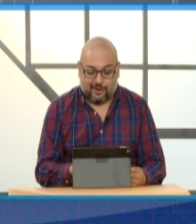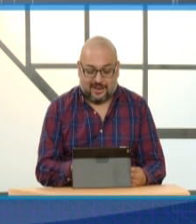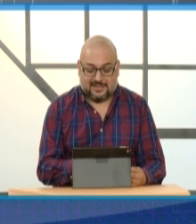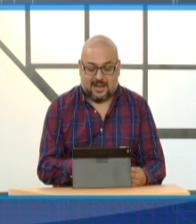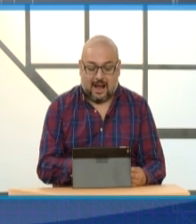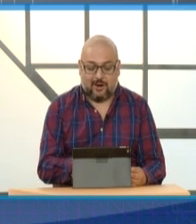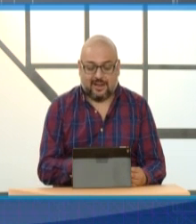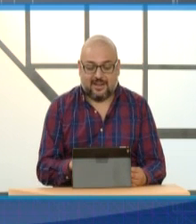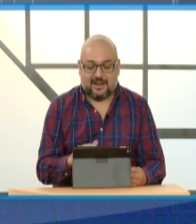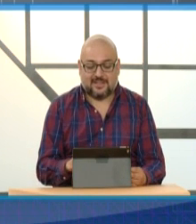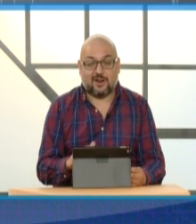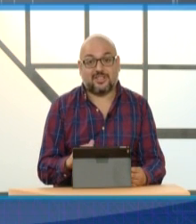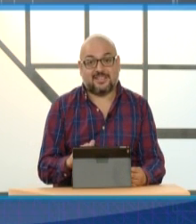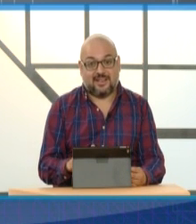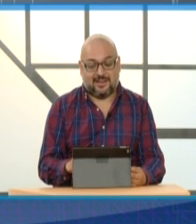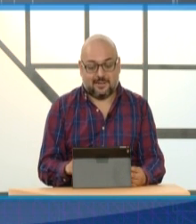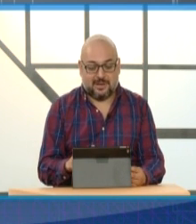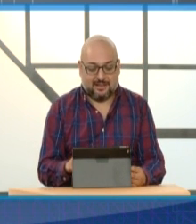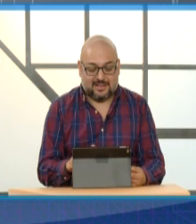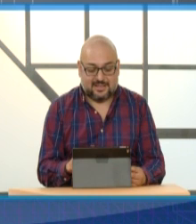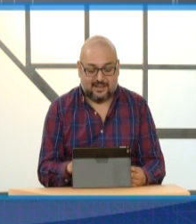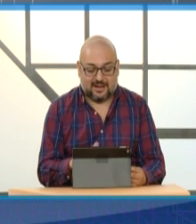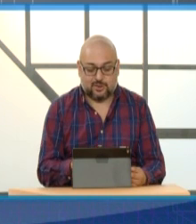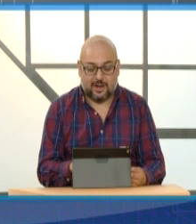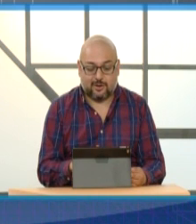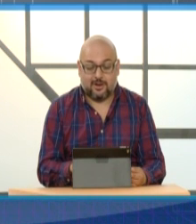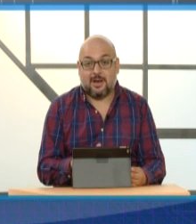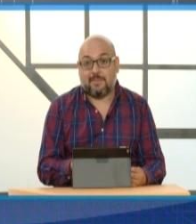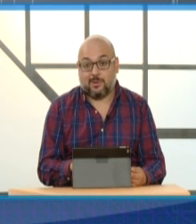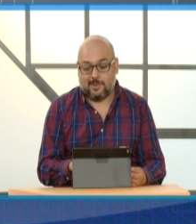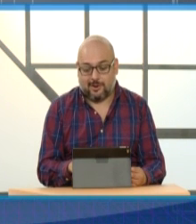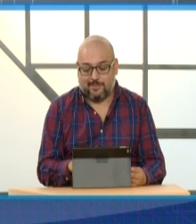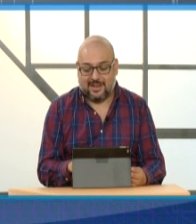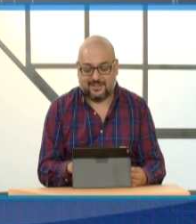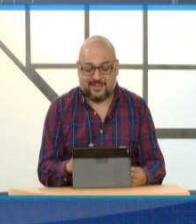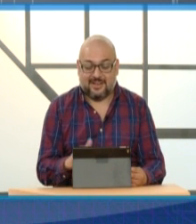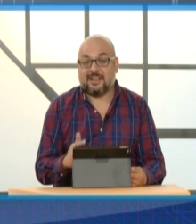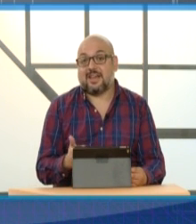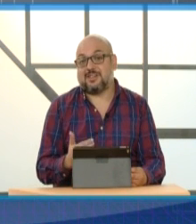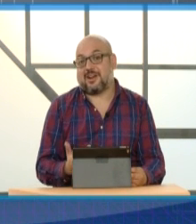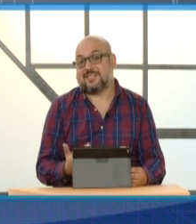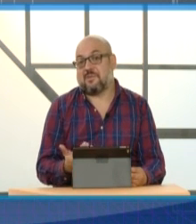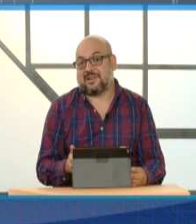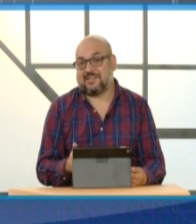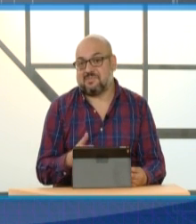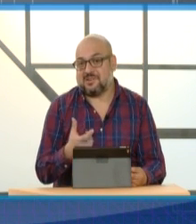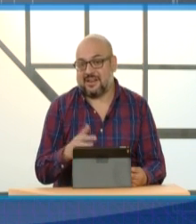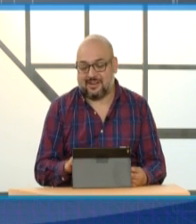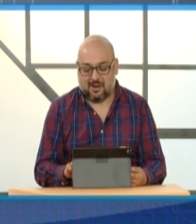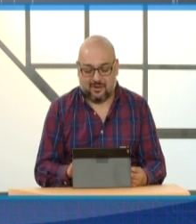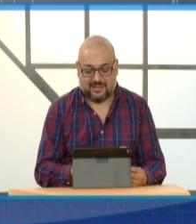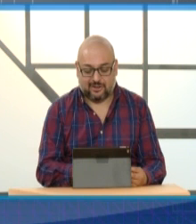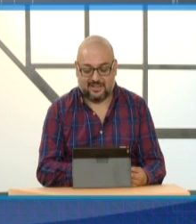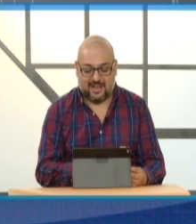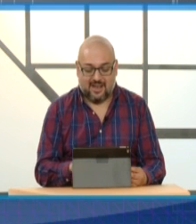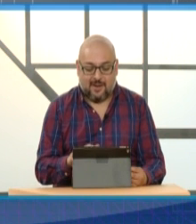Otro lo que decía, ahora quiere dedicarse a cosas serias. Miguel del Cel deja su cargo para volver con Midachi. Y allí lo que hace es compartir también el link